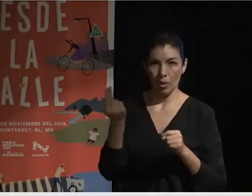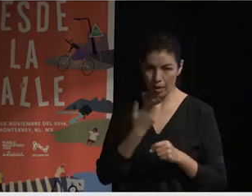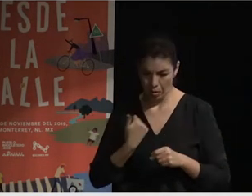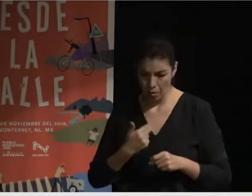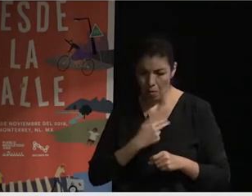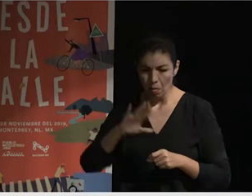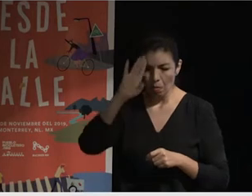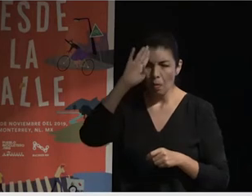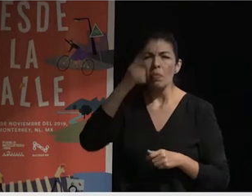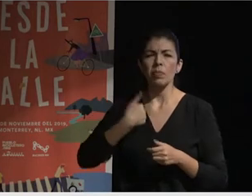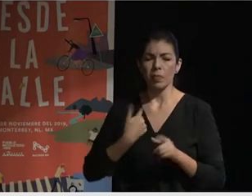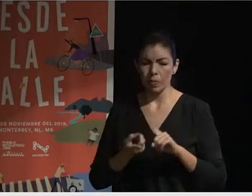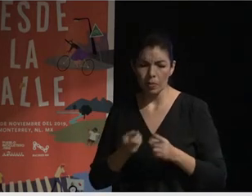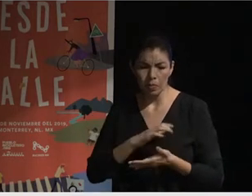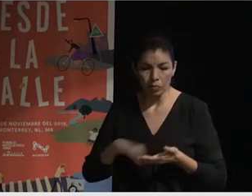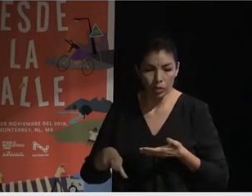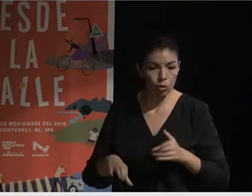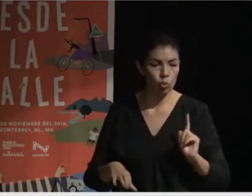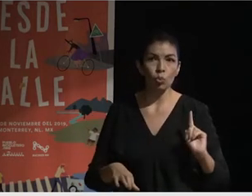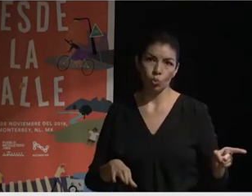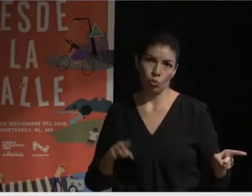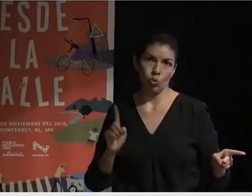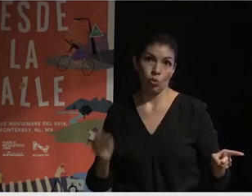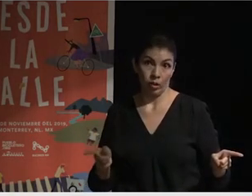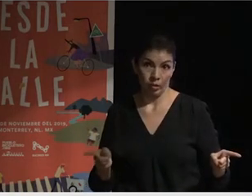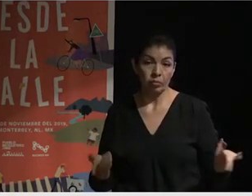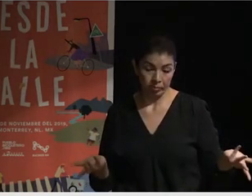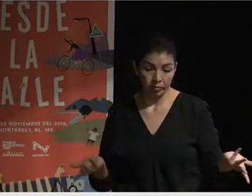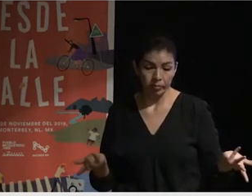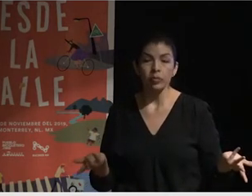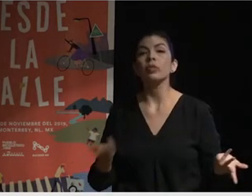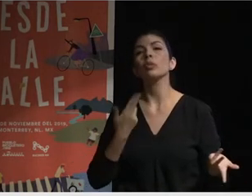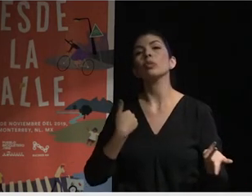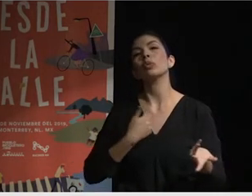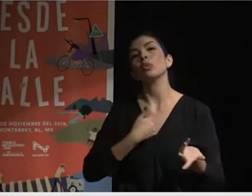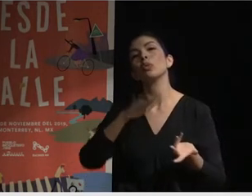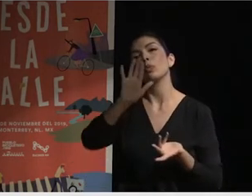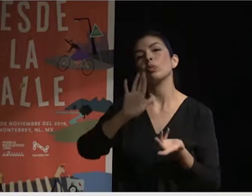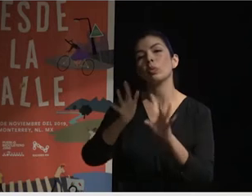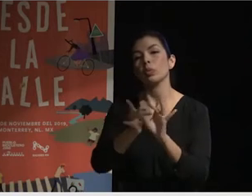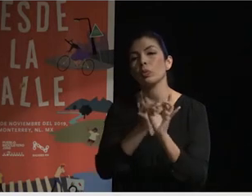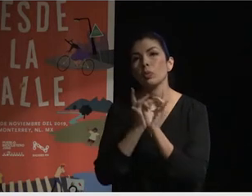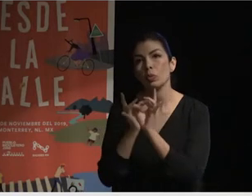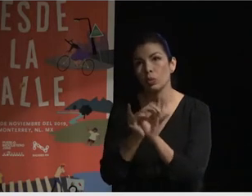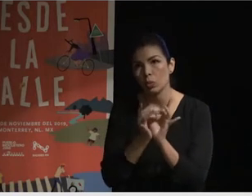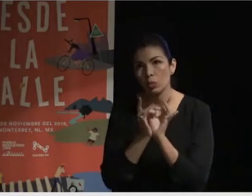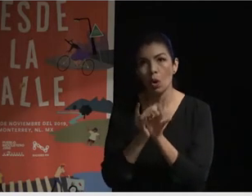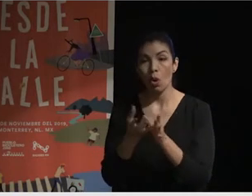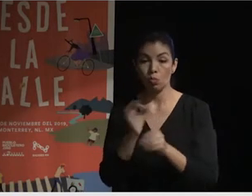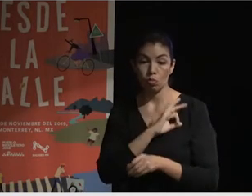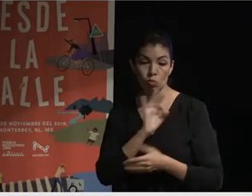hay que empezar nosotros también a abrirnos, a darnos cuenta que somos parte, pero también del problema y también de la